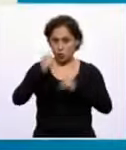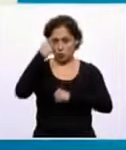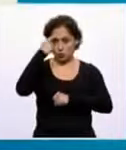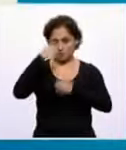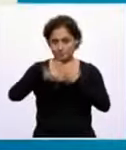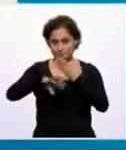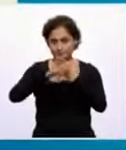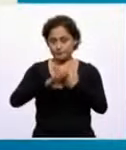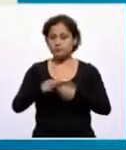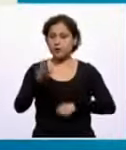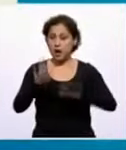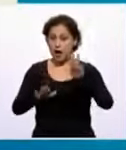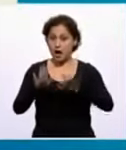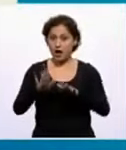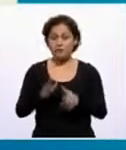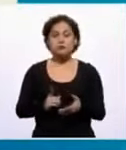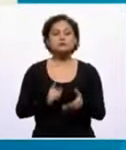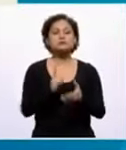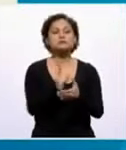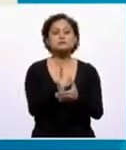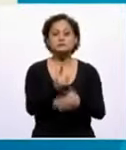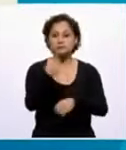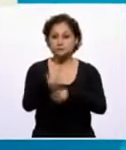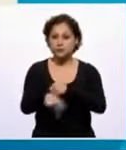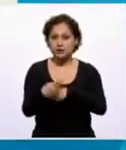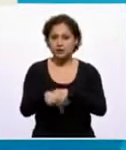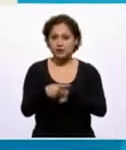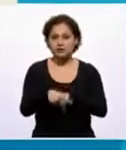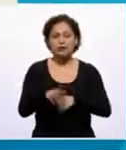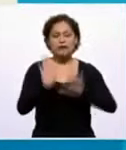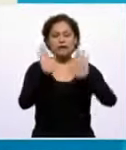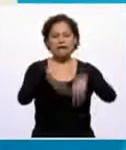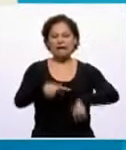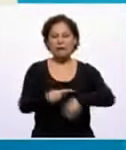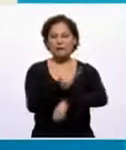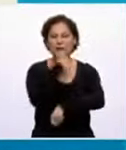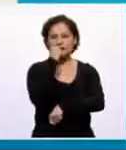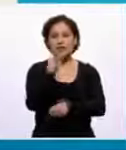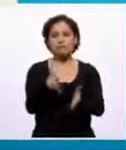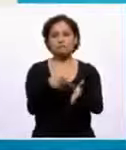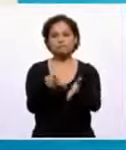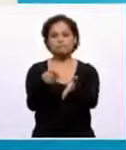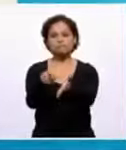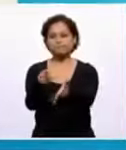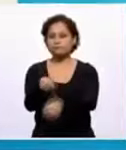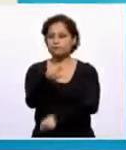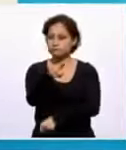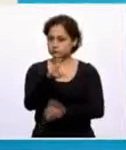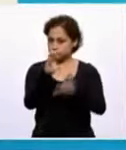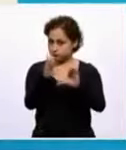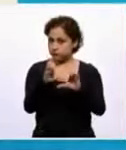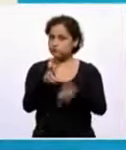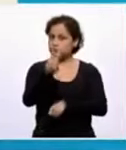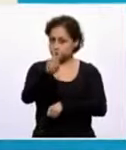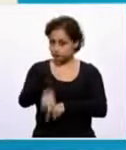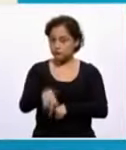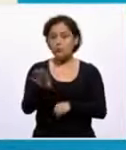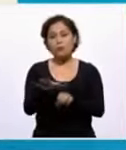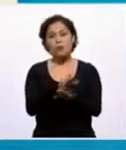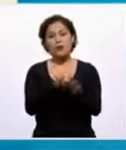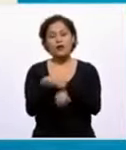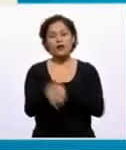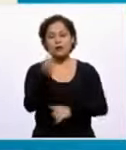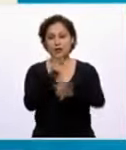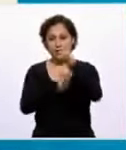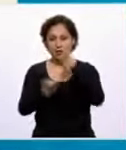se pone en riesgo una vez se pondrá muchas veces más, y aunque piense que no pasará nada, créeme, sí pasa. ¿Se te ocurren algunas? Consumo de alcohol. Drogas